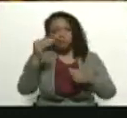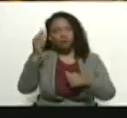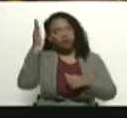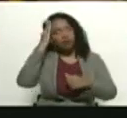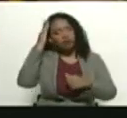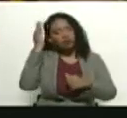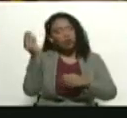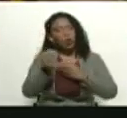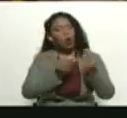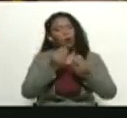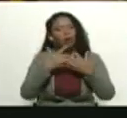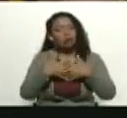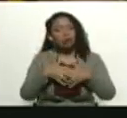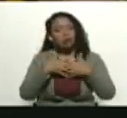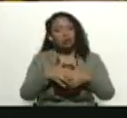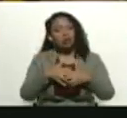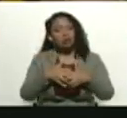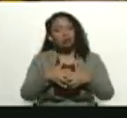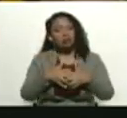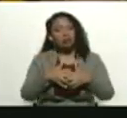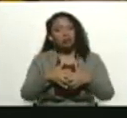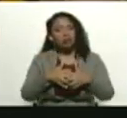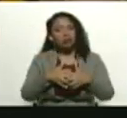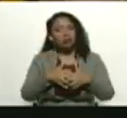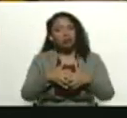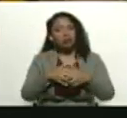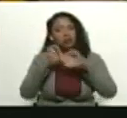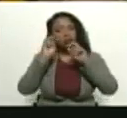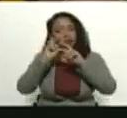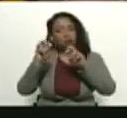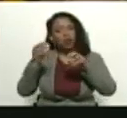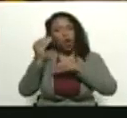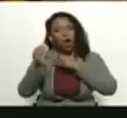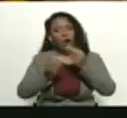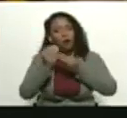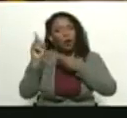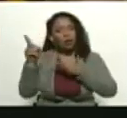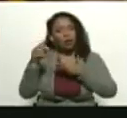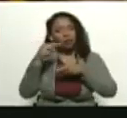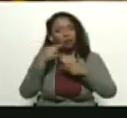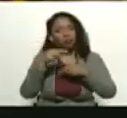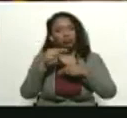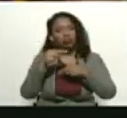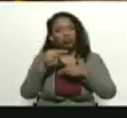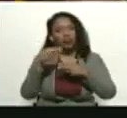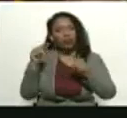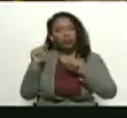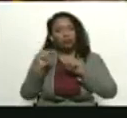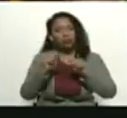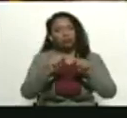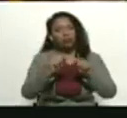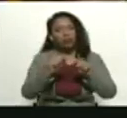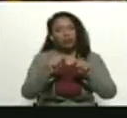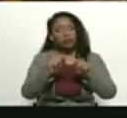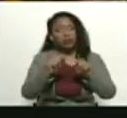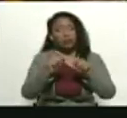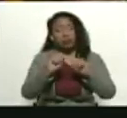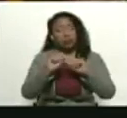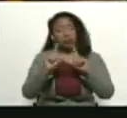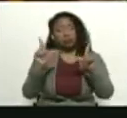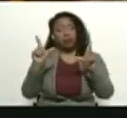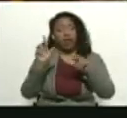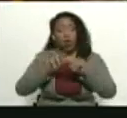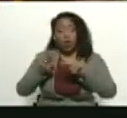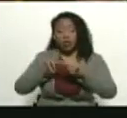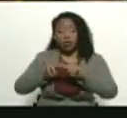la reflexión sobre UNICEF y las investigaciones sobre cómo estas medidas coercitivas unilaterales impactan a la infancia y a sus